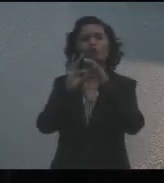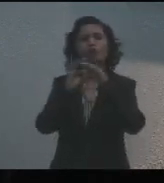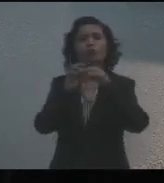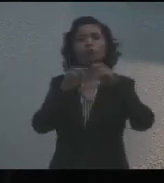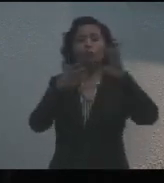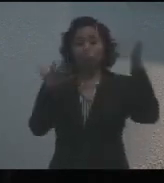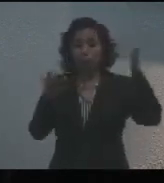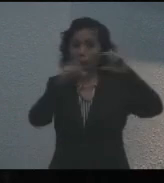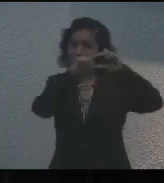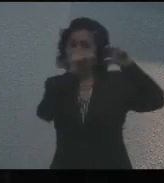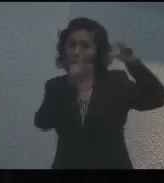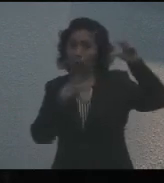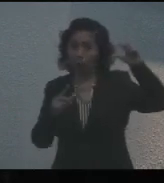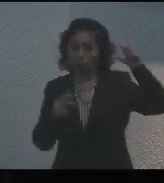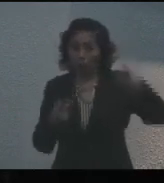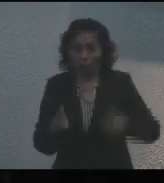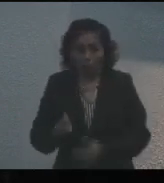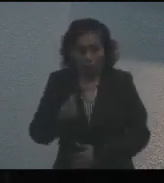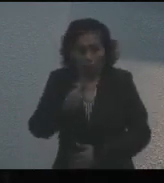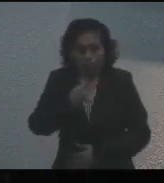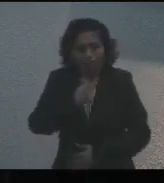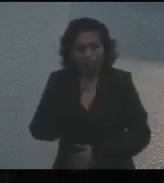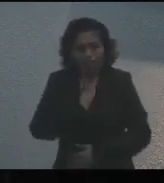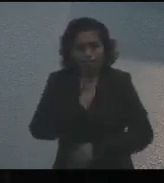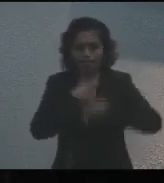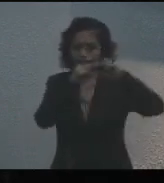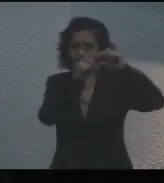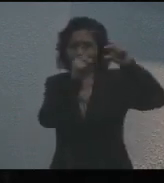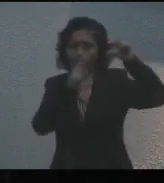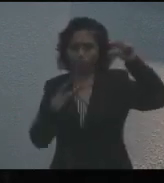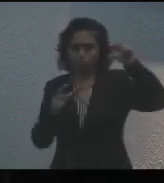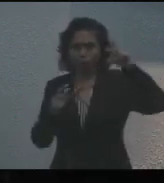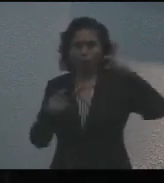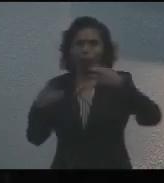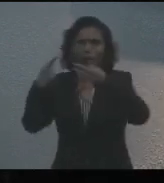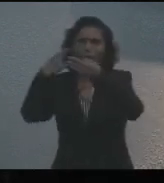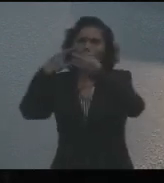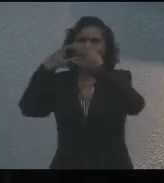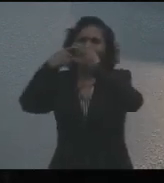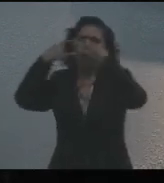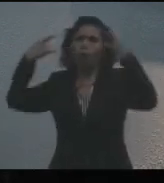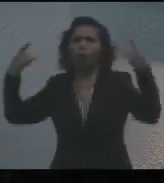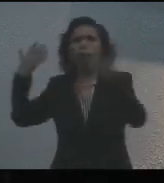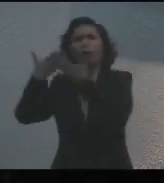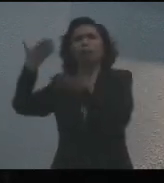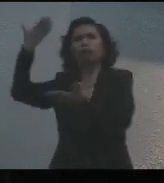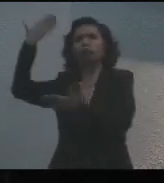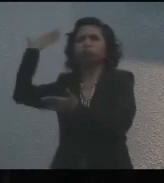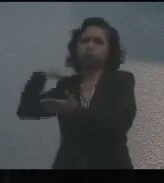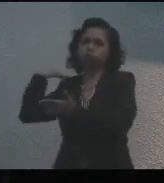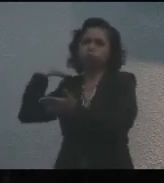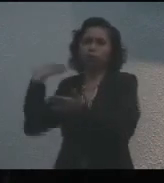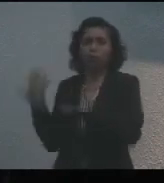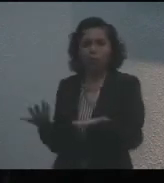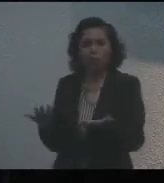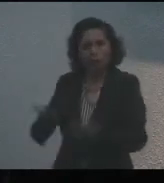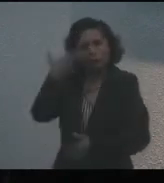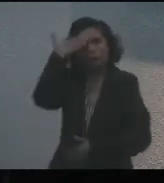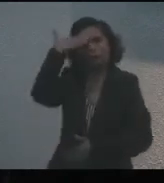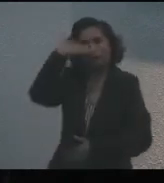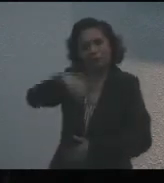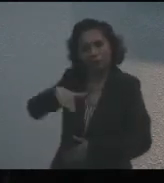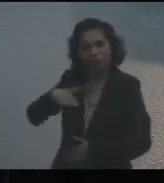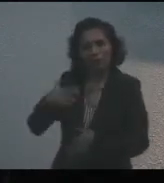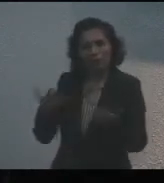para fortalecer nuestra identidad nacional. Históricamente, el pueblo de Quintana Roo reconoce como